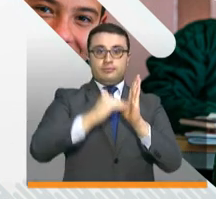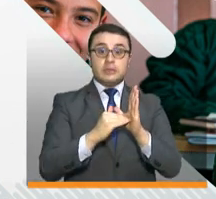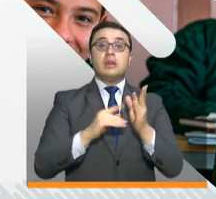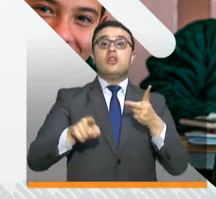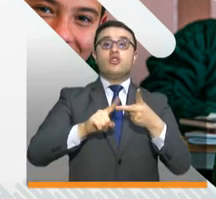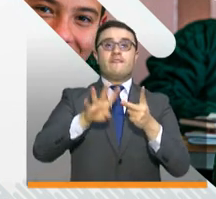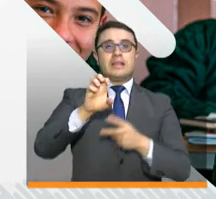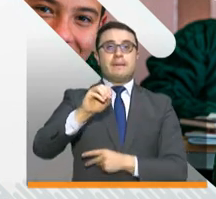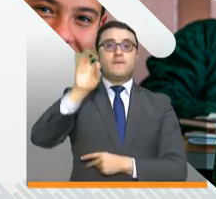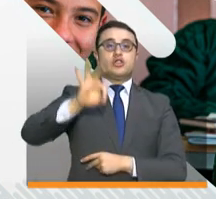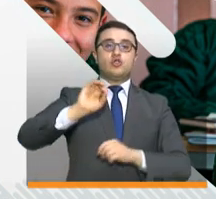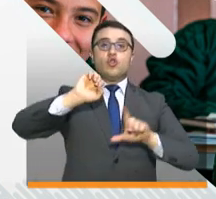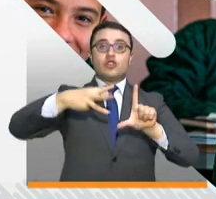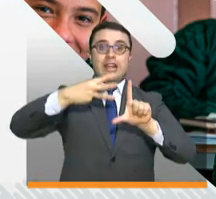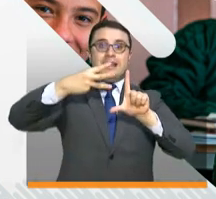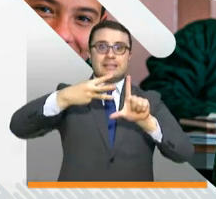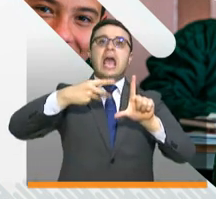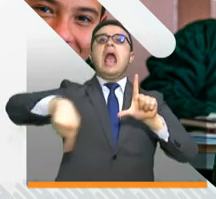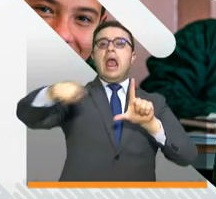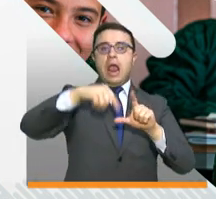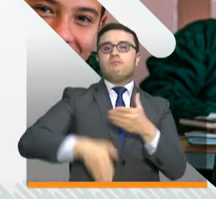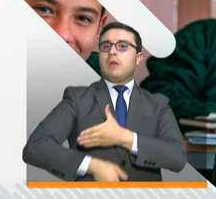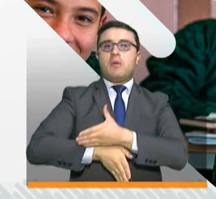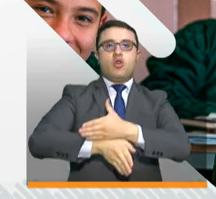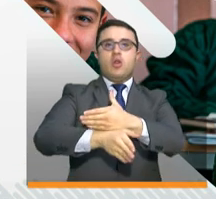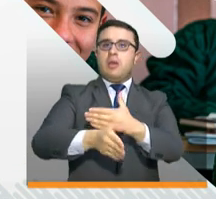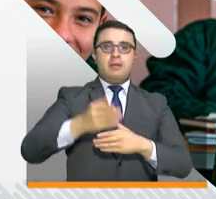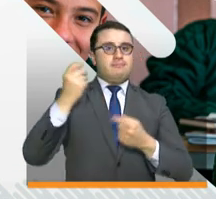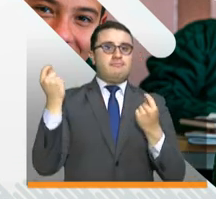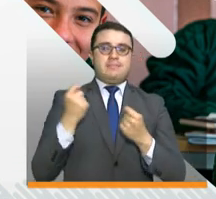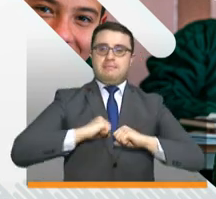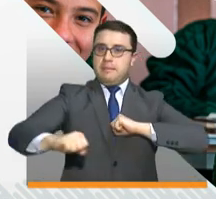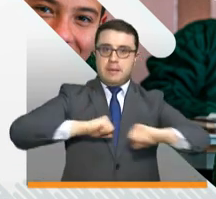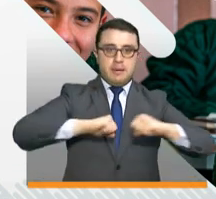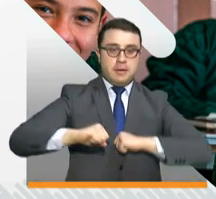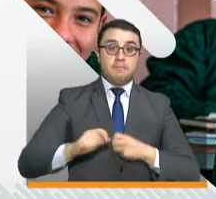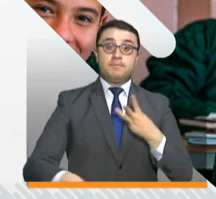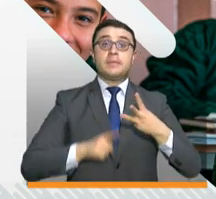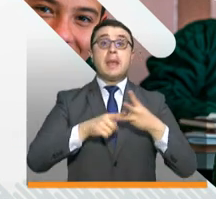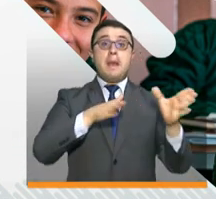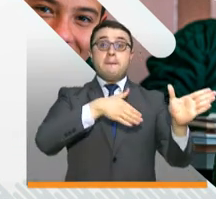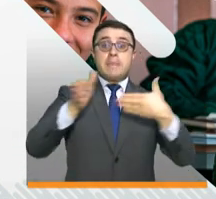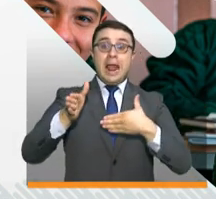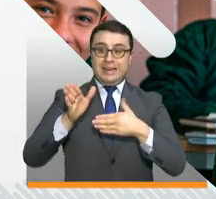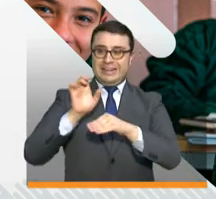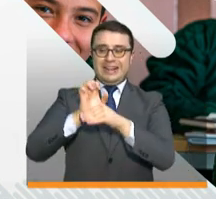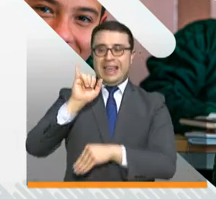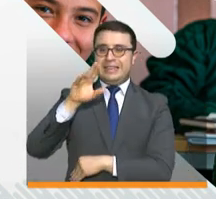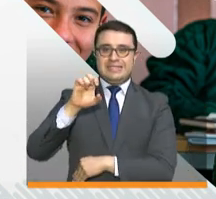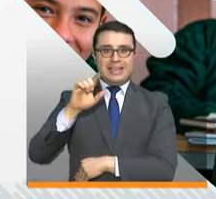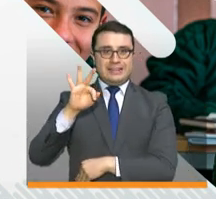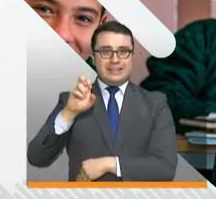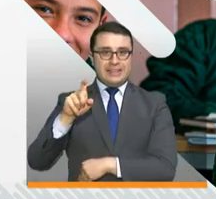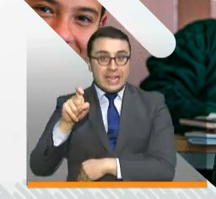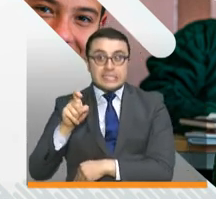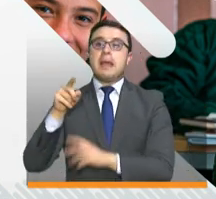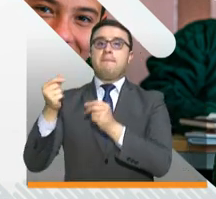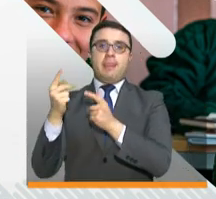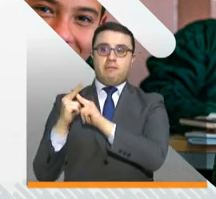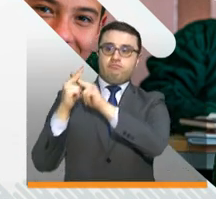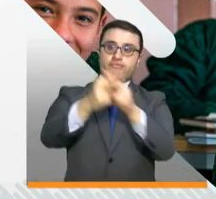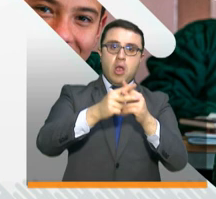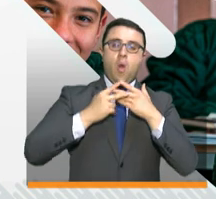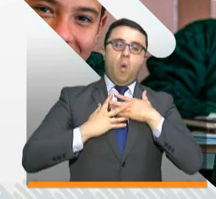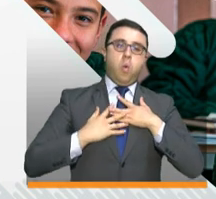90% estrato 3. Muy importante, continuaremos con esta línea de trabajo. Plan de alivios de ICETEX, presidente, más de 101 mil beneficiarios.